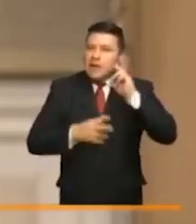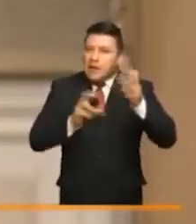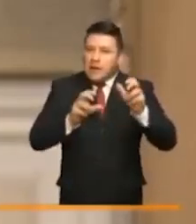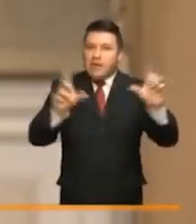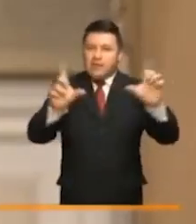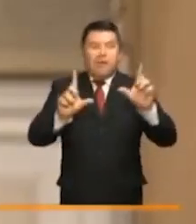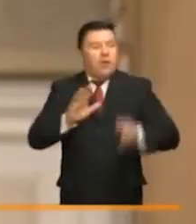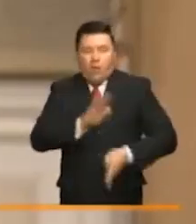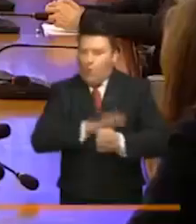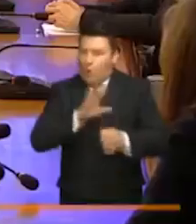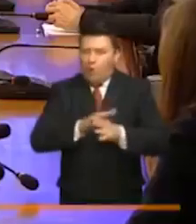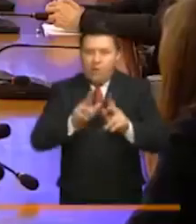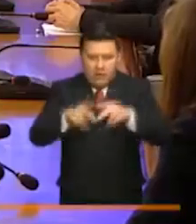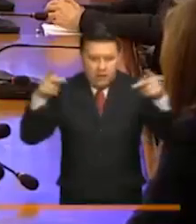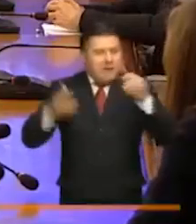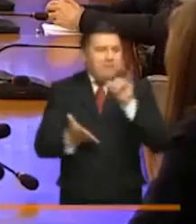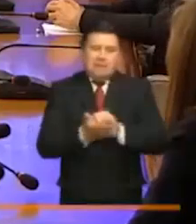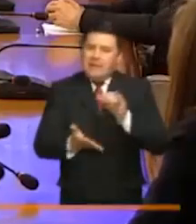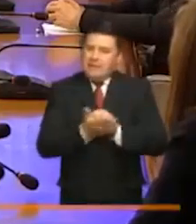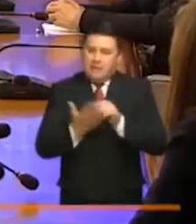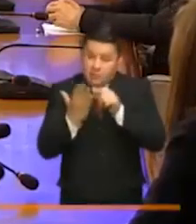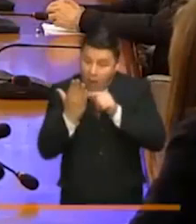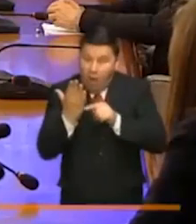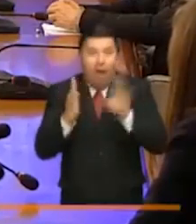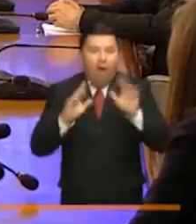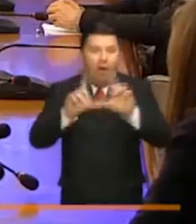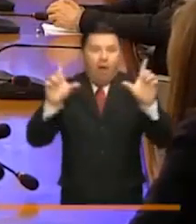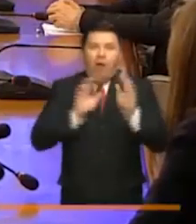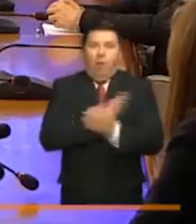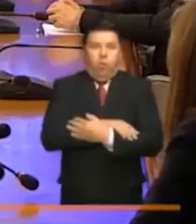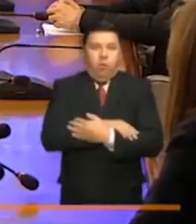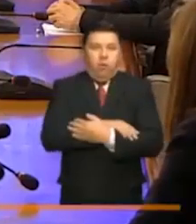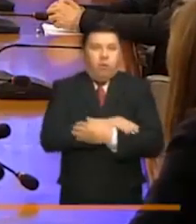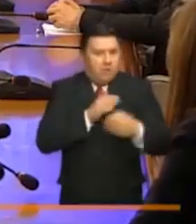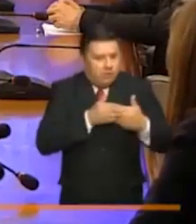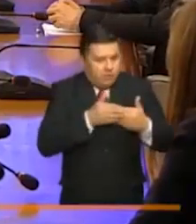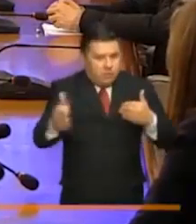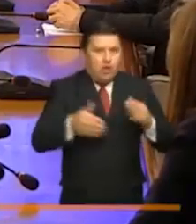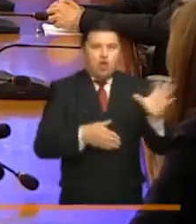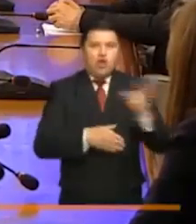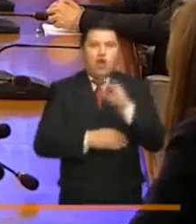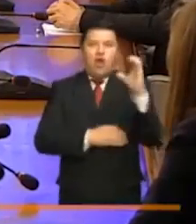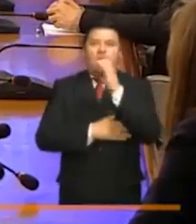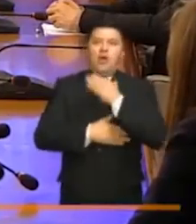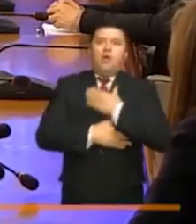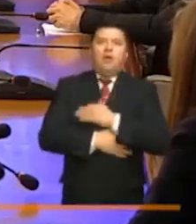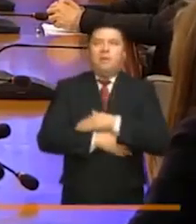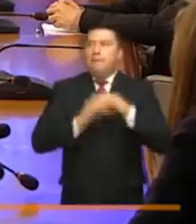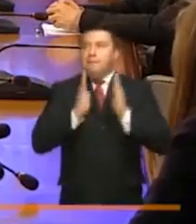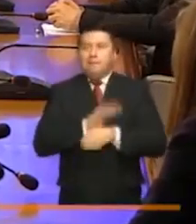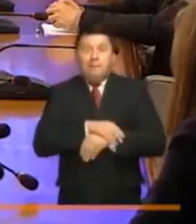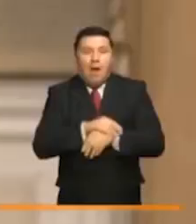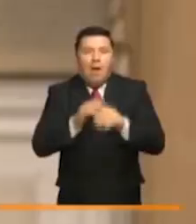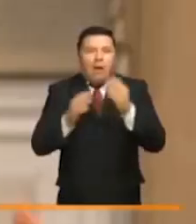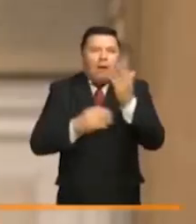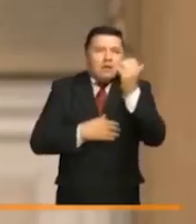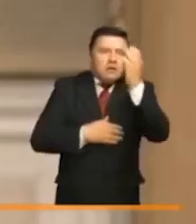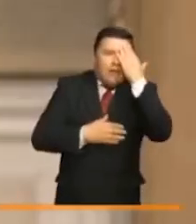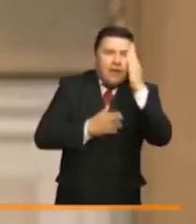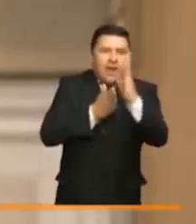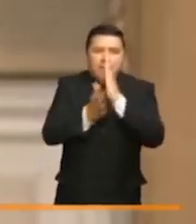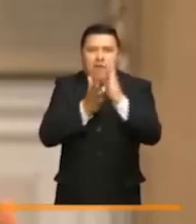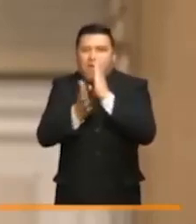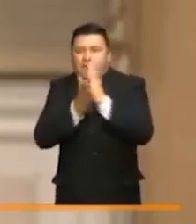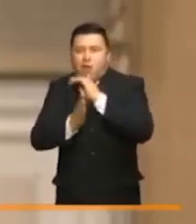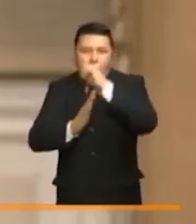radio, televisión y prensa también están garantizados durante este periodo para que todos los colombianos nos mantengamos informados y podamos